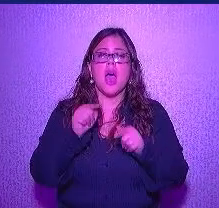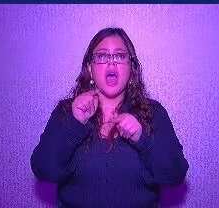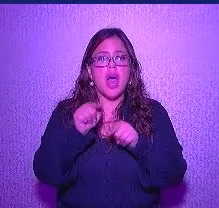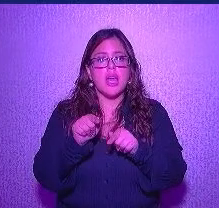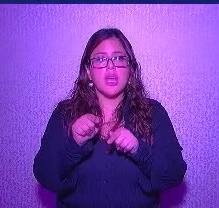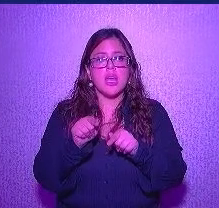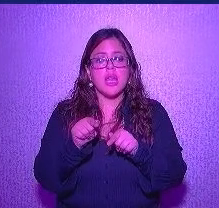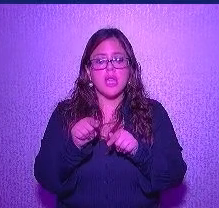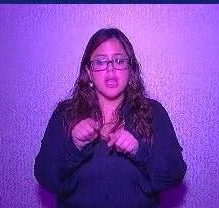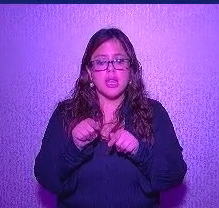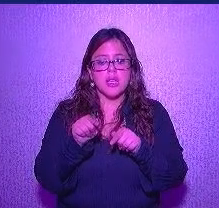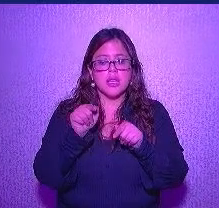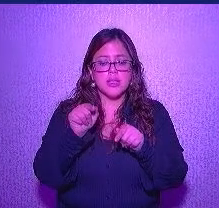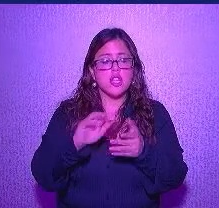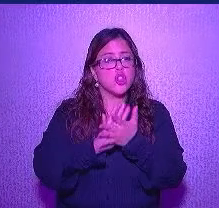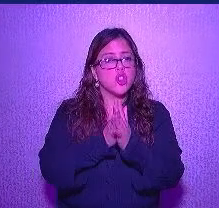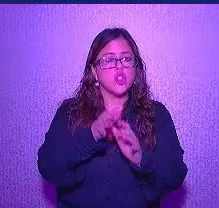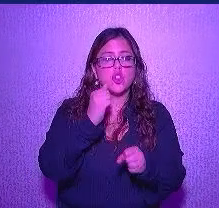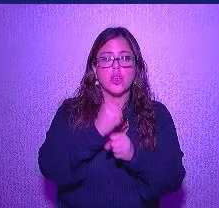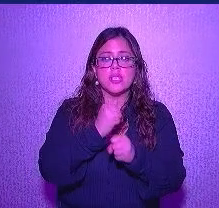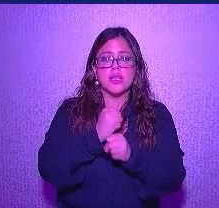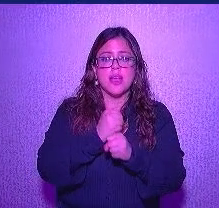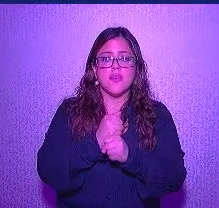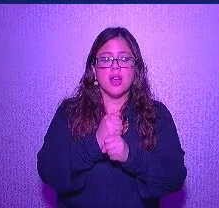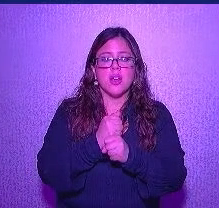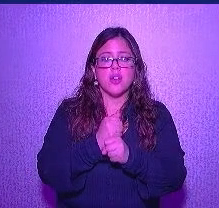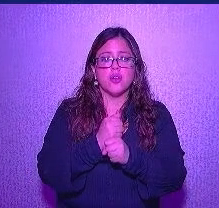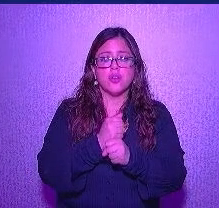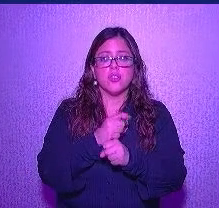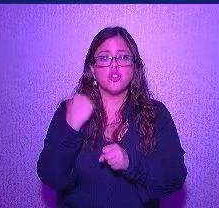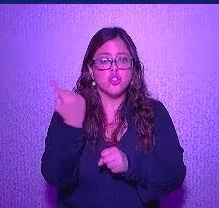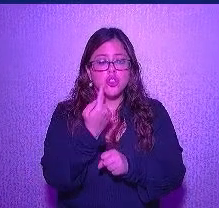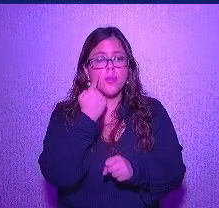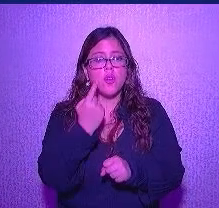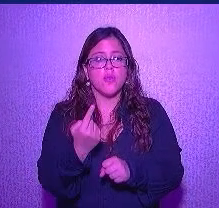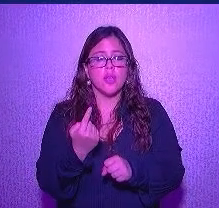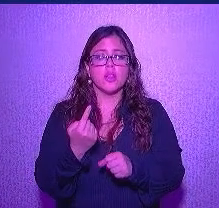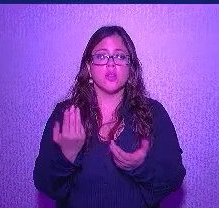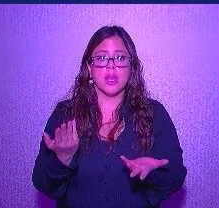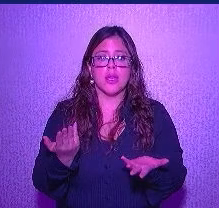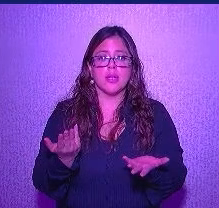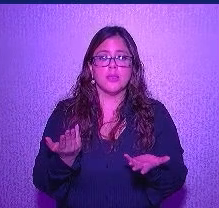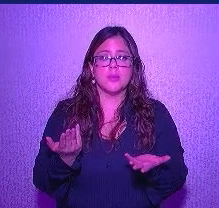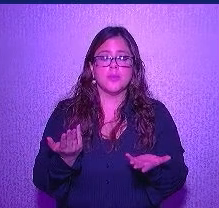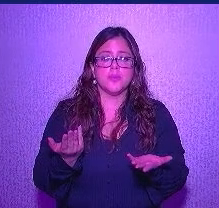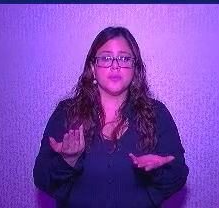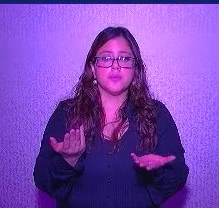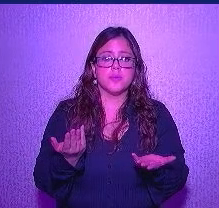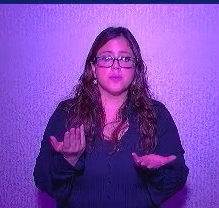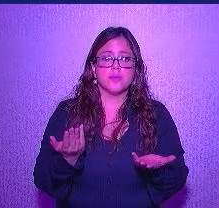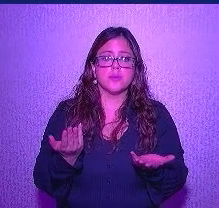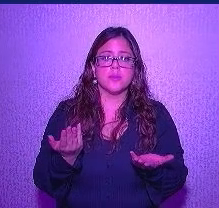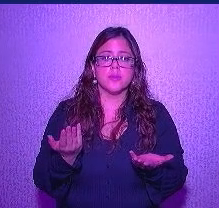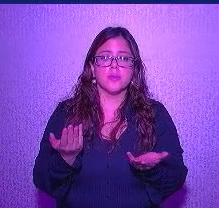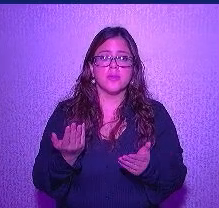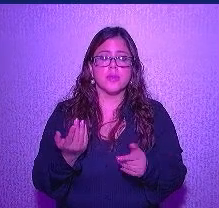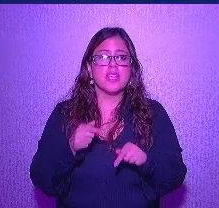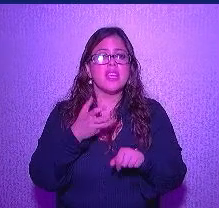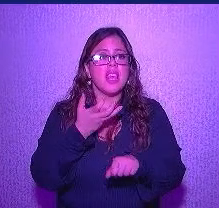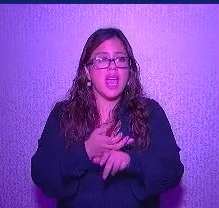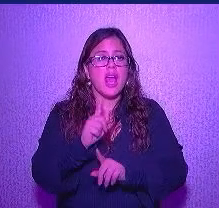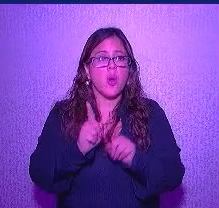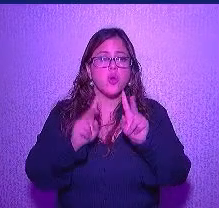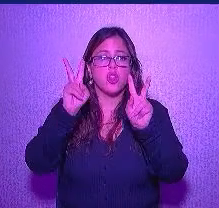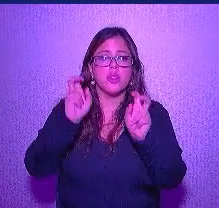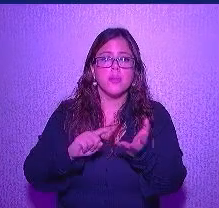dentro de todo ese trabajo siempre hemos visto que se deja a desear hay una parte tecnológica que